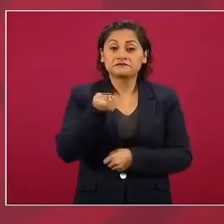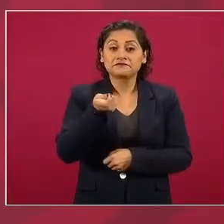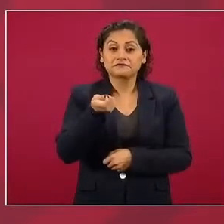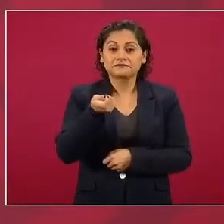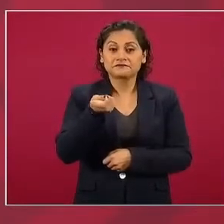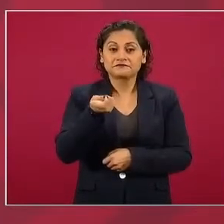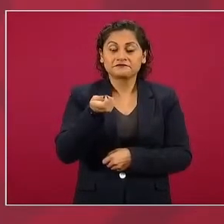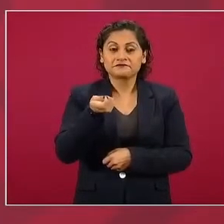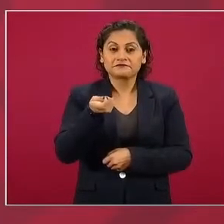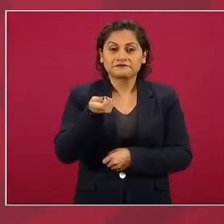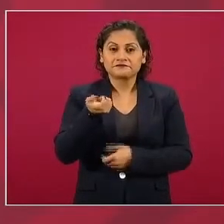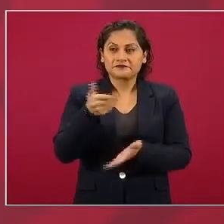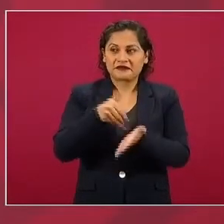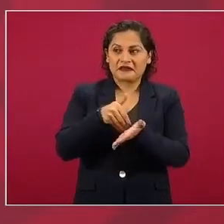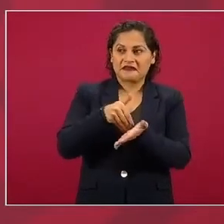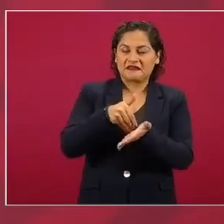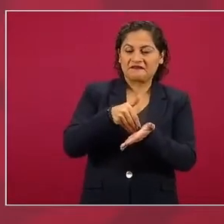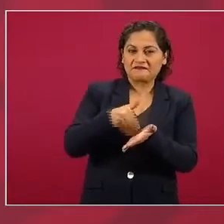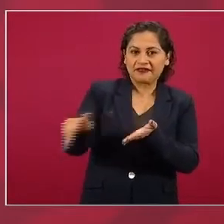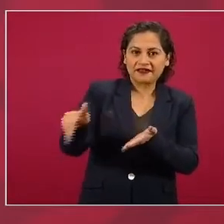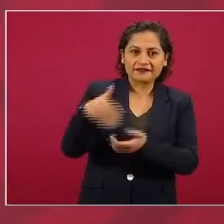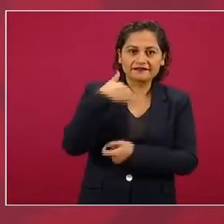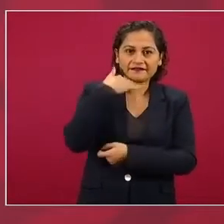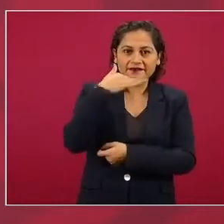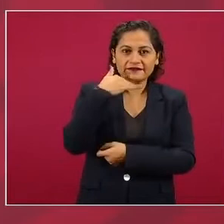una gran satisfacción,